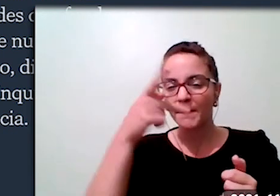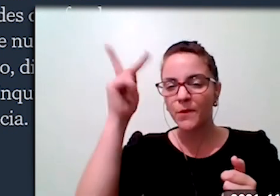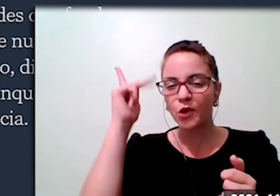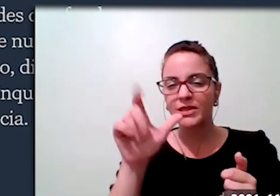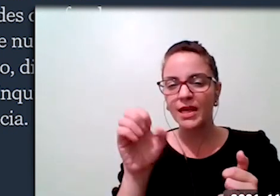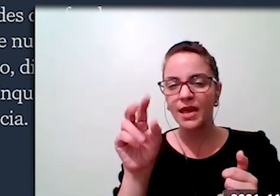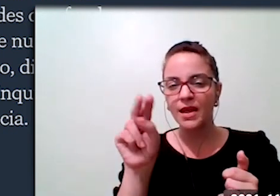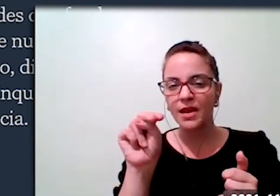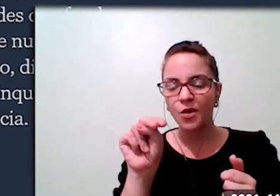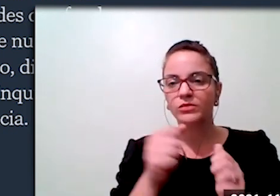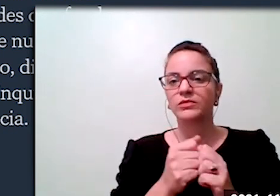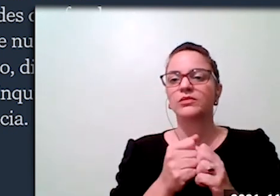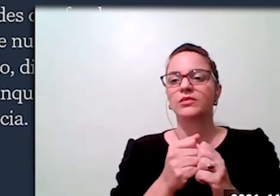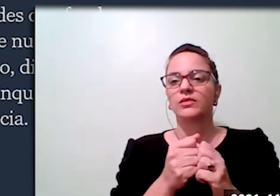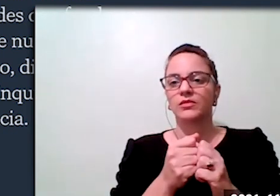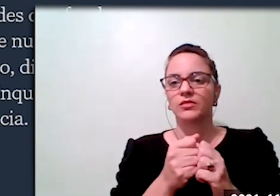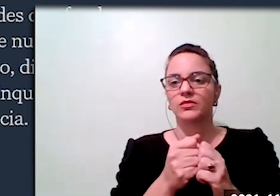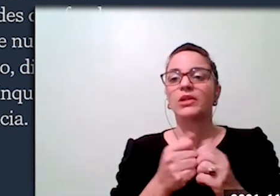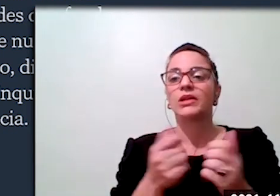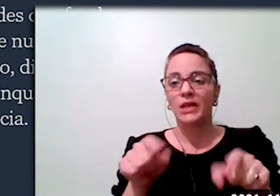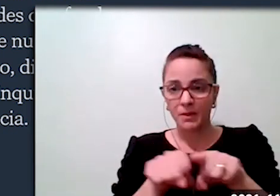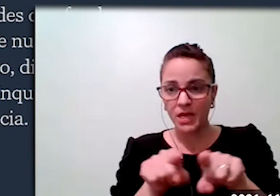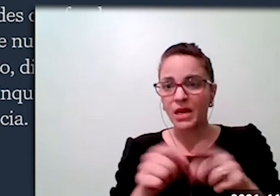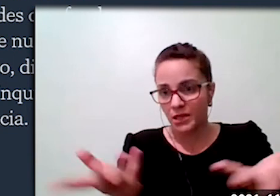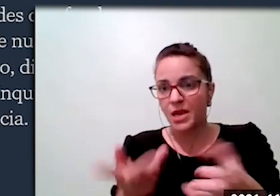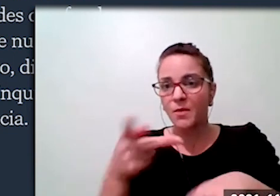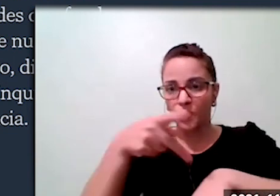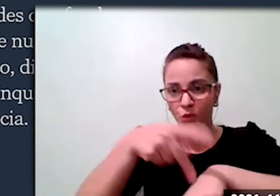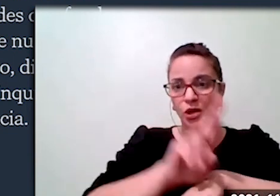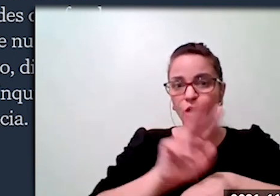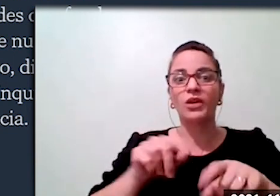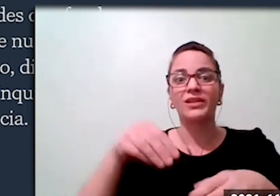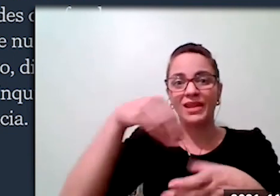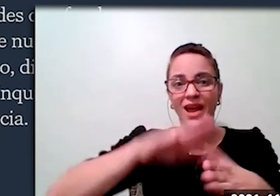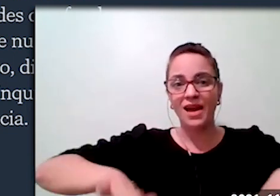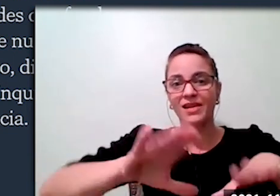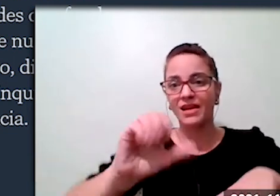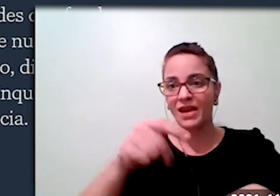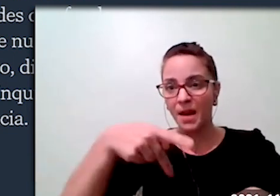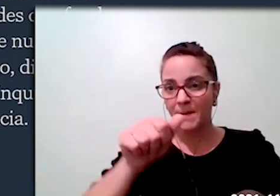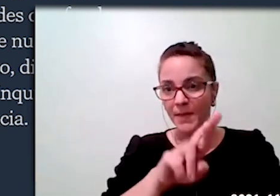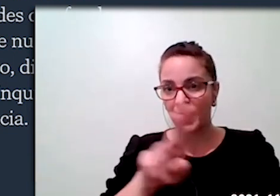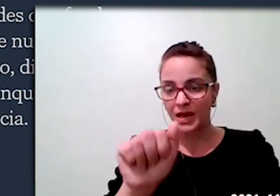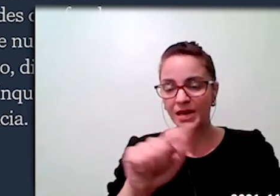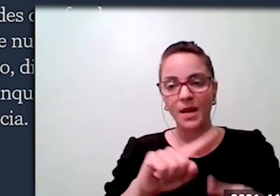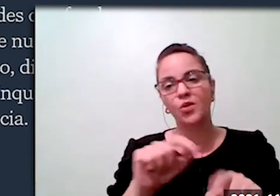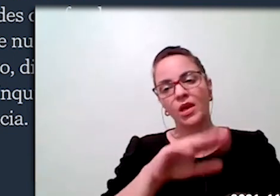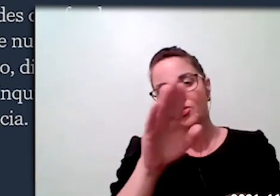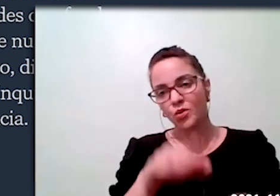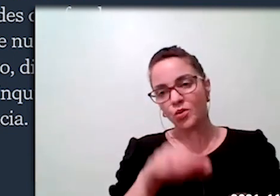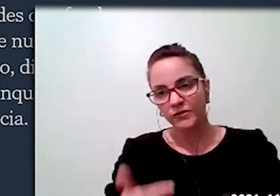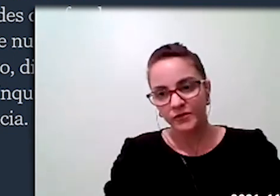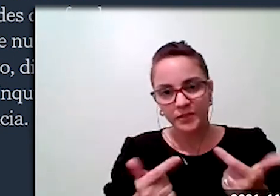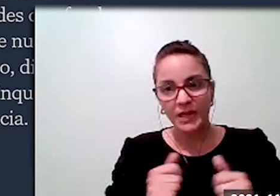la española, dos en la española y una en Puerto Rico, Caparra, pero donde nunca permanece. Aquel